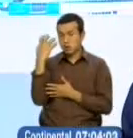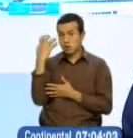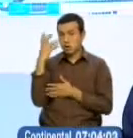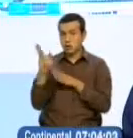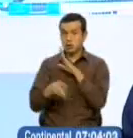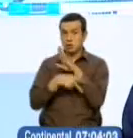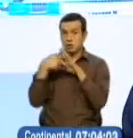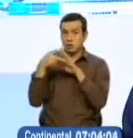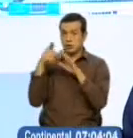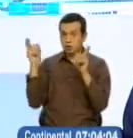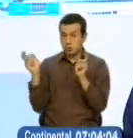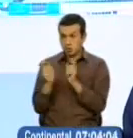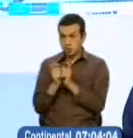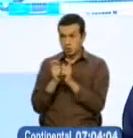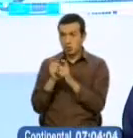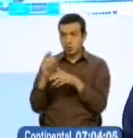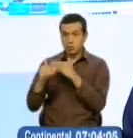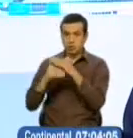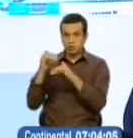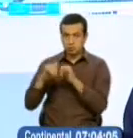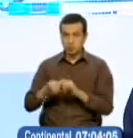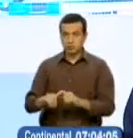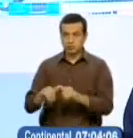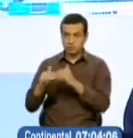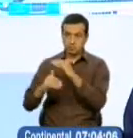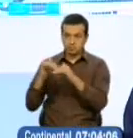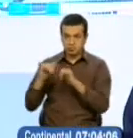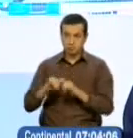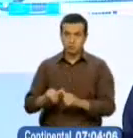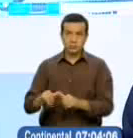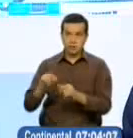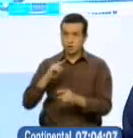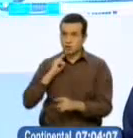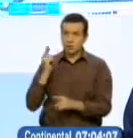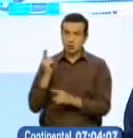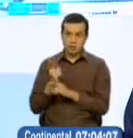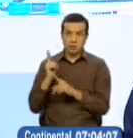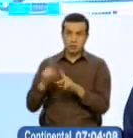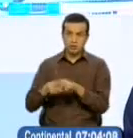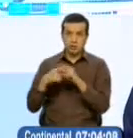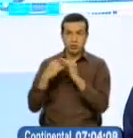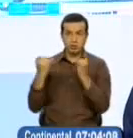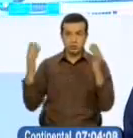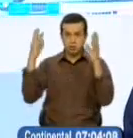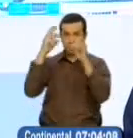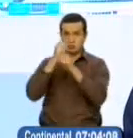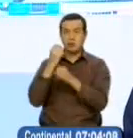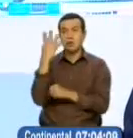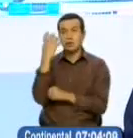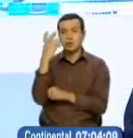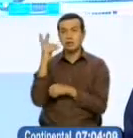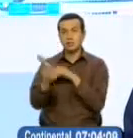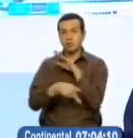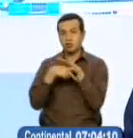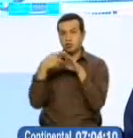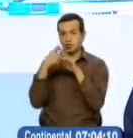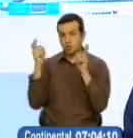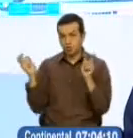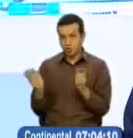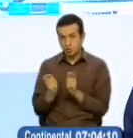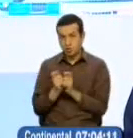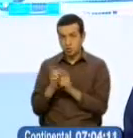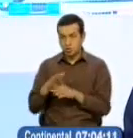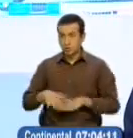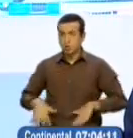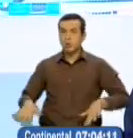campos en el proceso que se va a llevar a cabo o iniciar esta noche. Son 15 campos